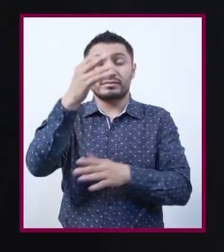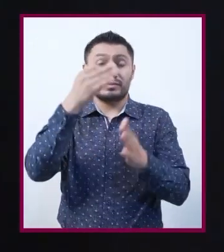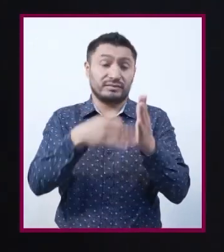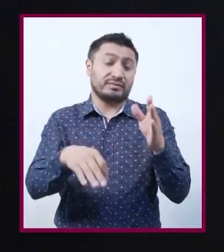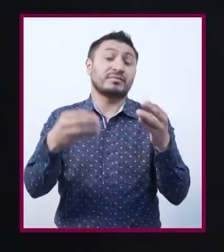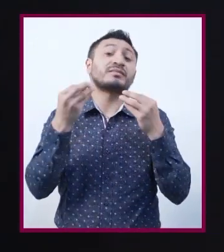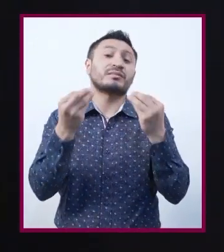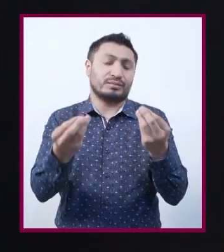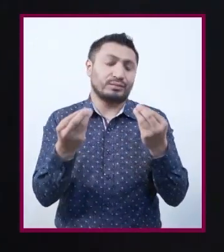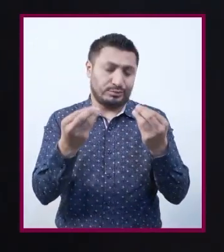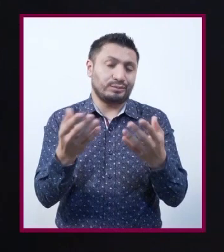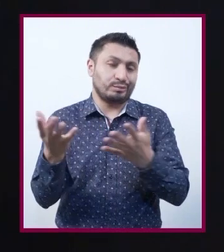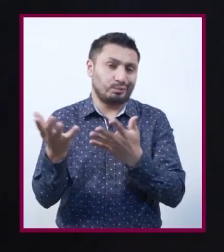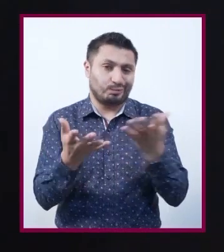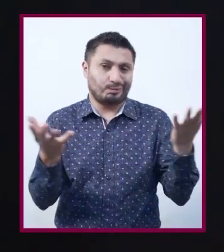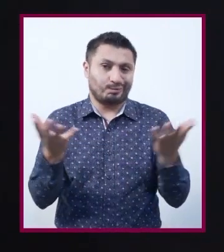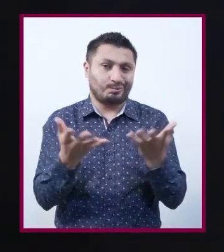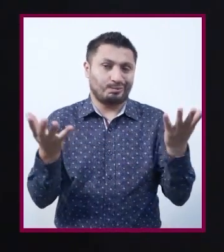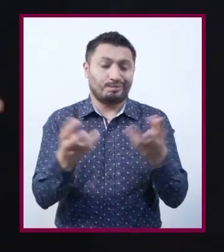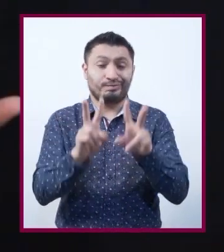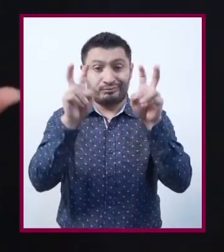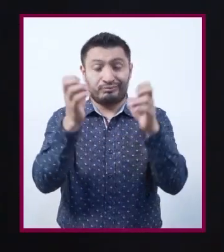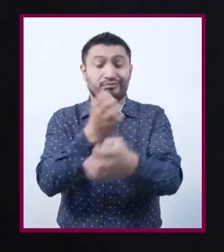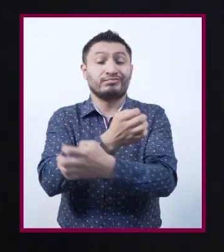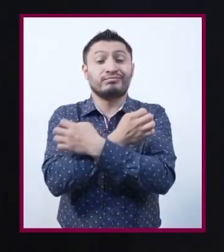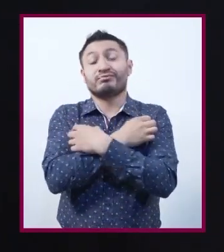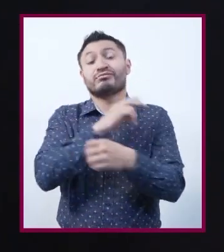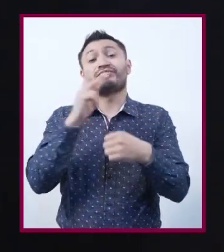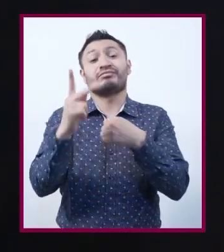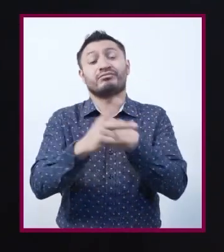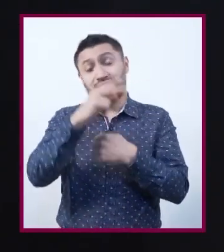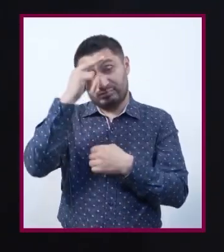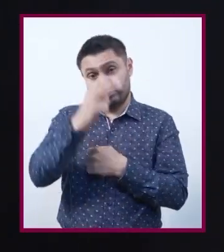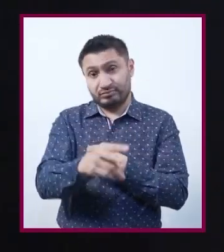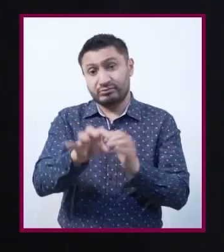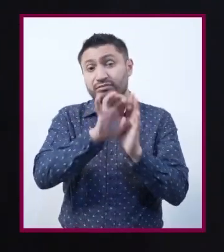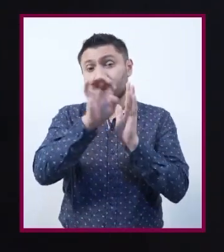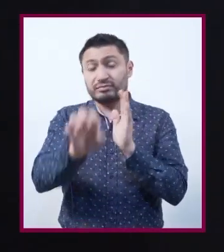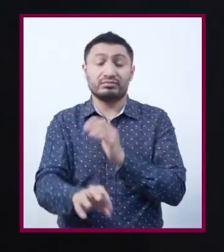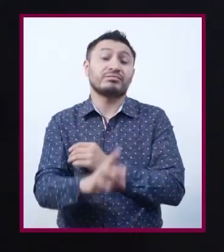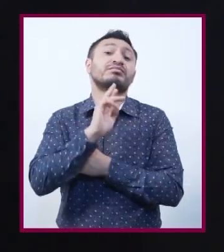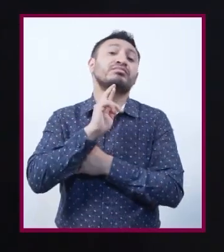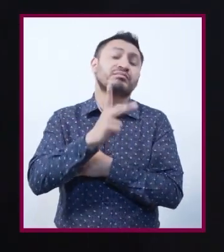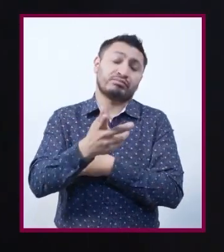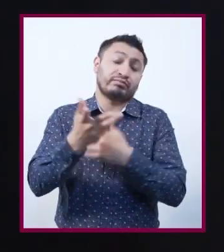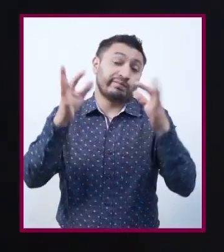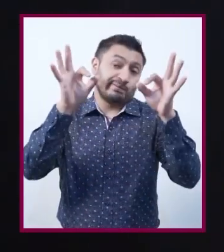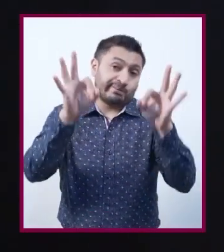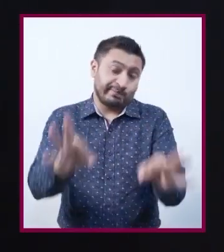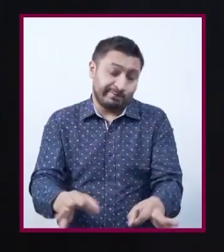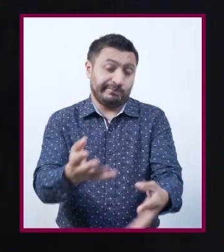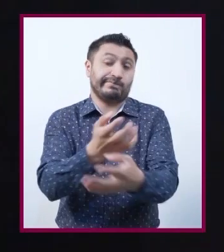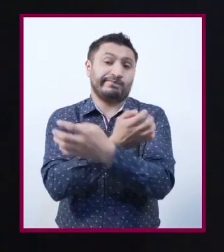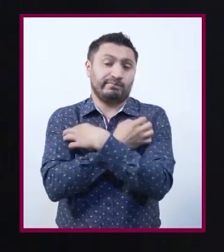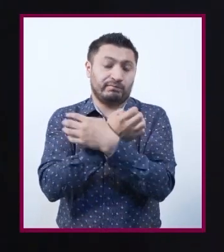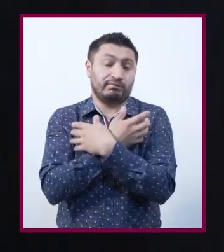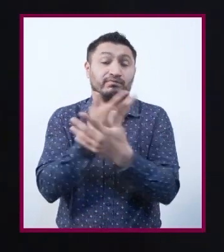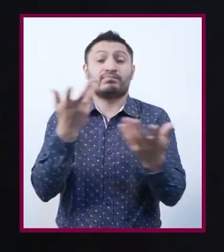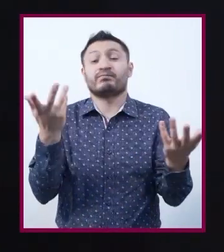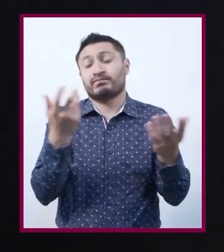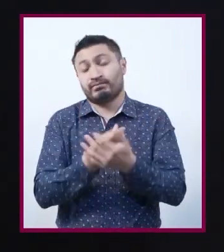hacer en el ámbito educativo de nuestro país. Por ejemplo, mejorar la calidad de la educación que recibimos durante esta